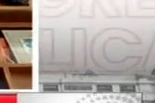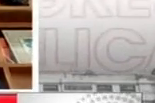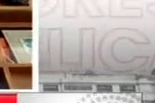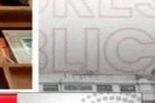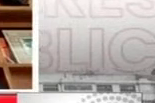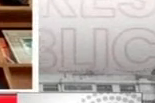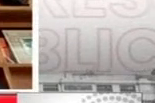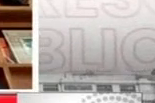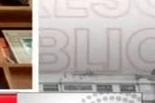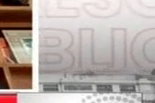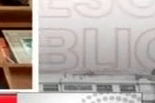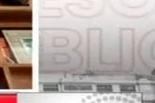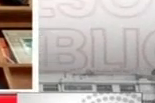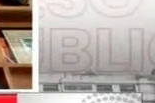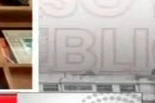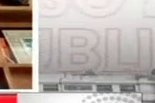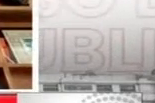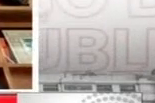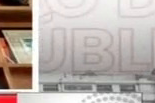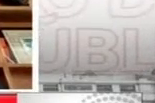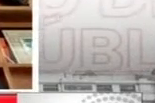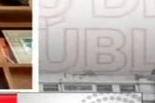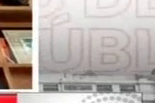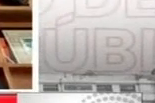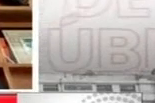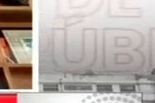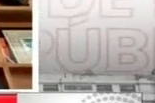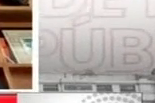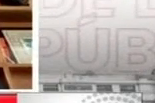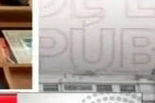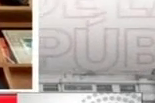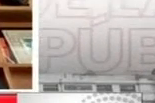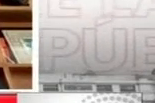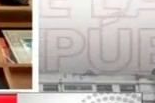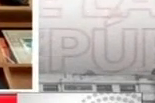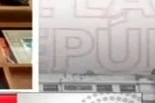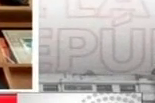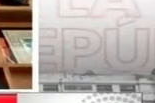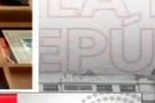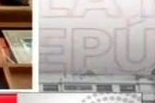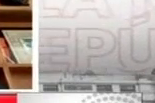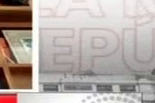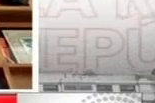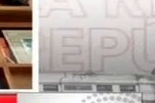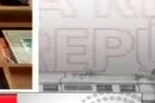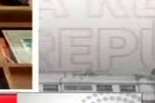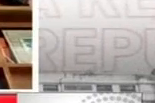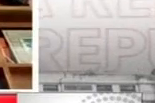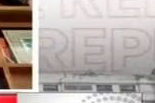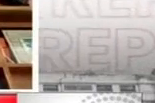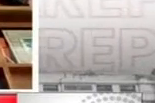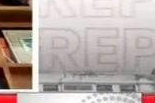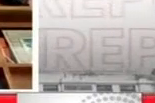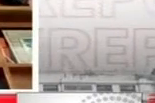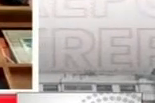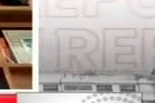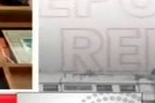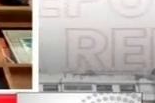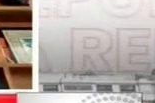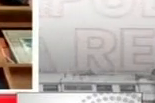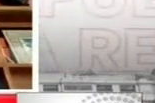Señor ministro, esperamos a ver nos pueda resolver las consultas de nuestros amigos